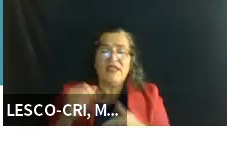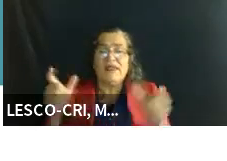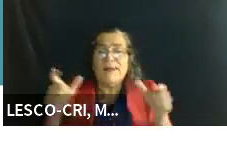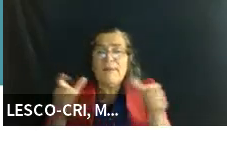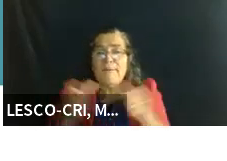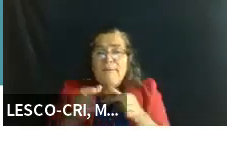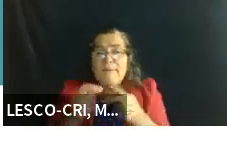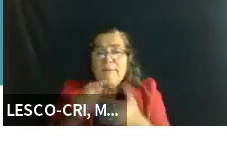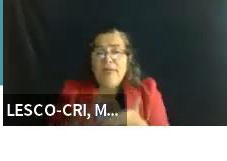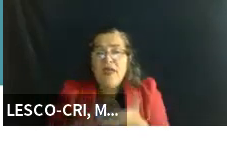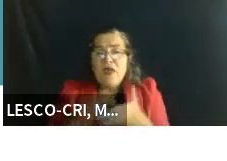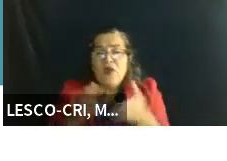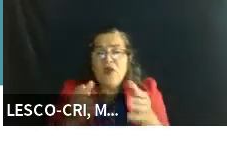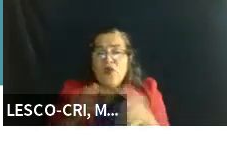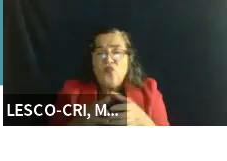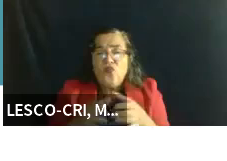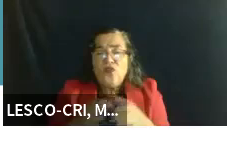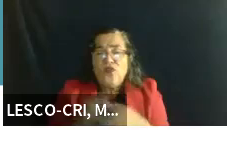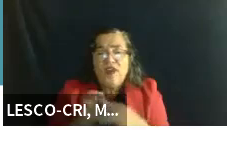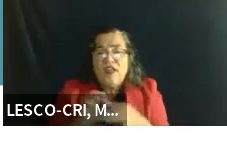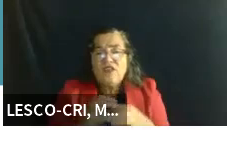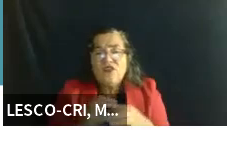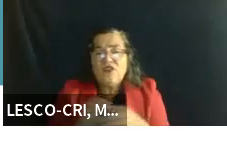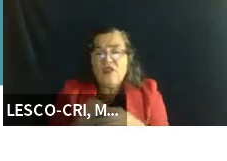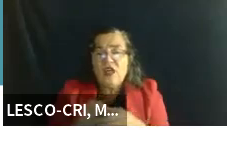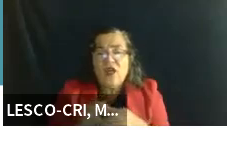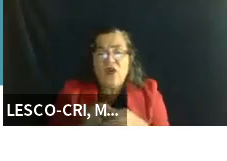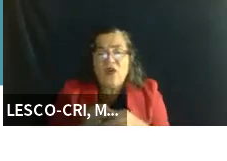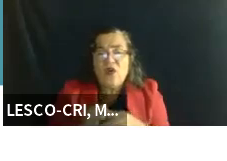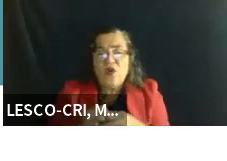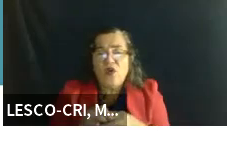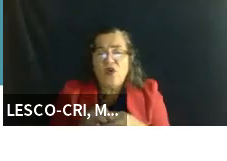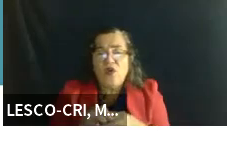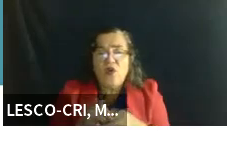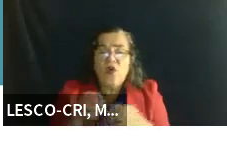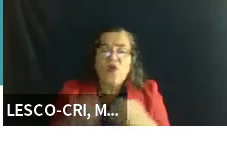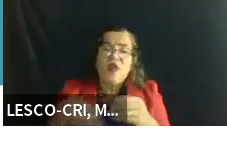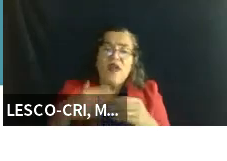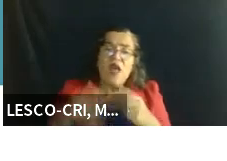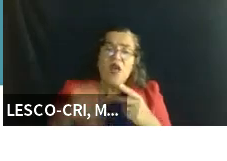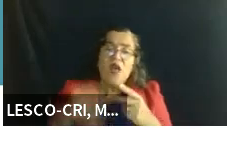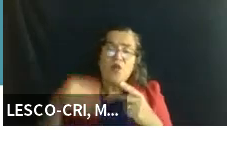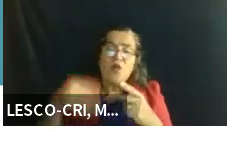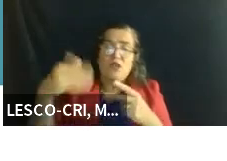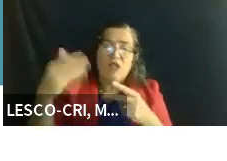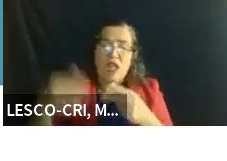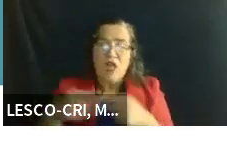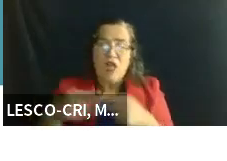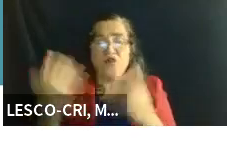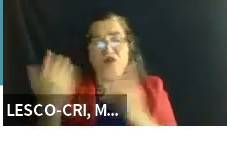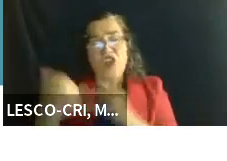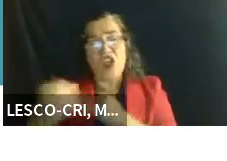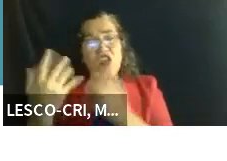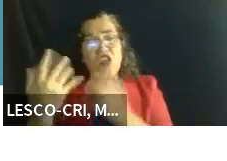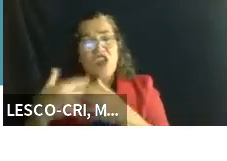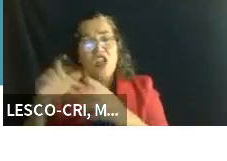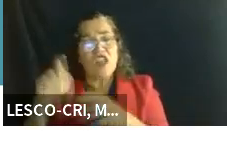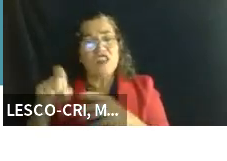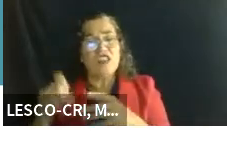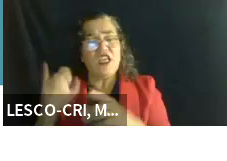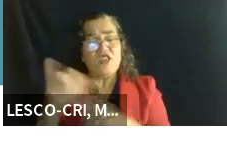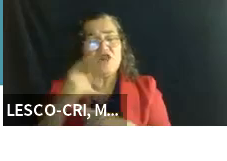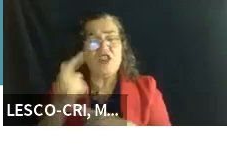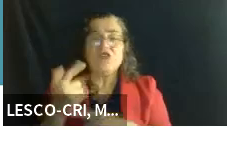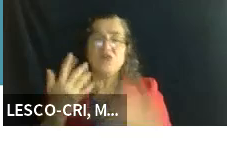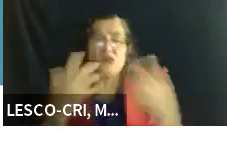microcredencial estaría correlacionada con una carrera de pregrado, grado o posgrado, se alinean a necesidades sociales y se ajustan a criterios